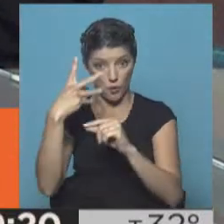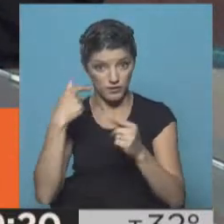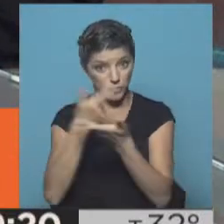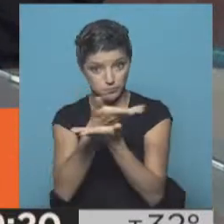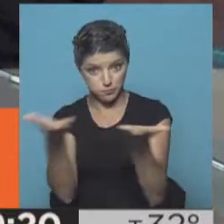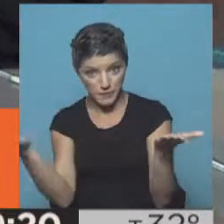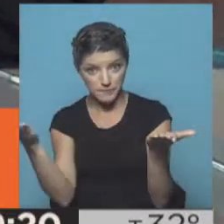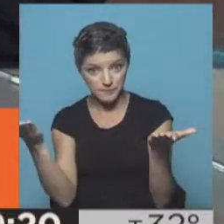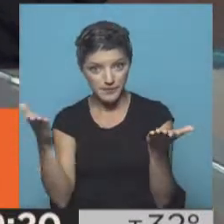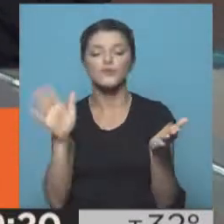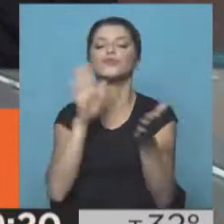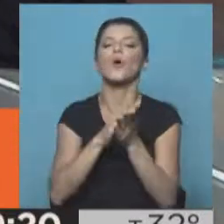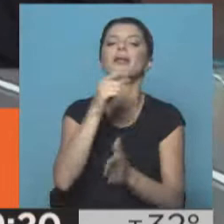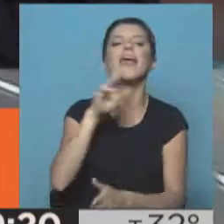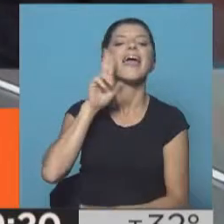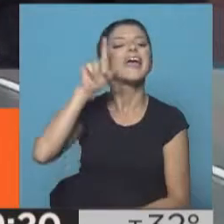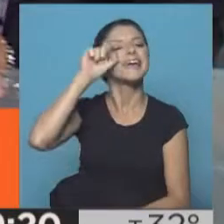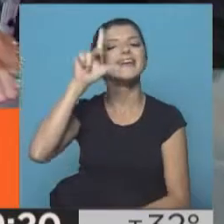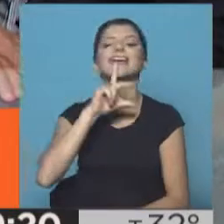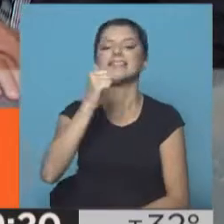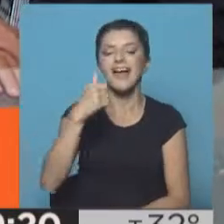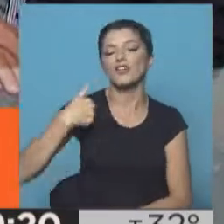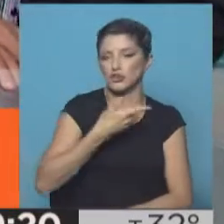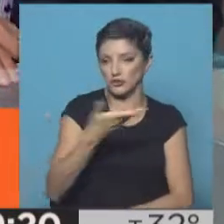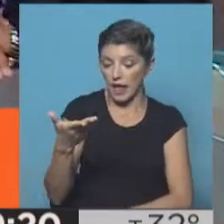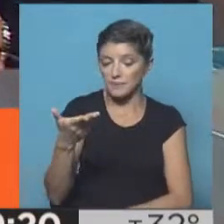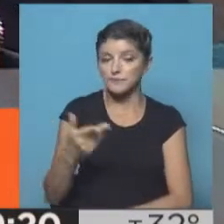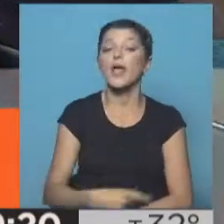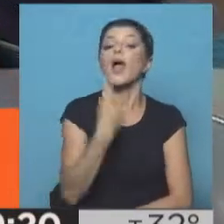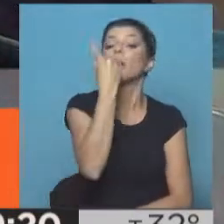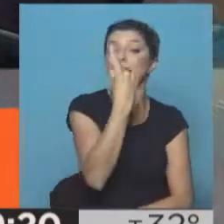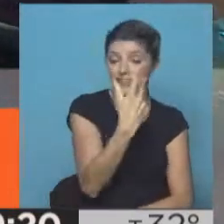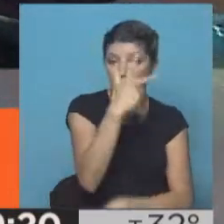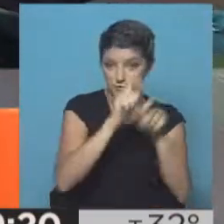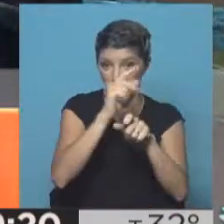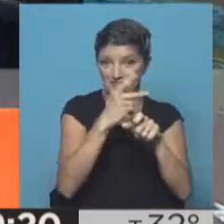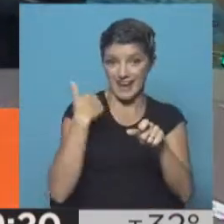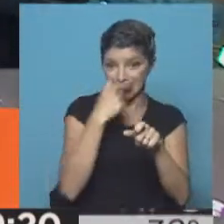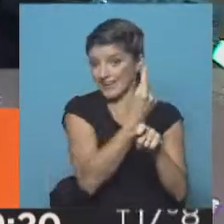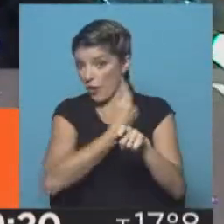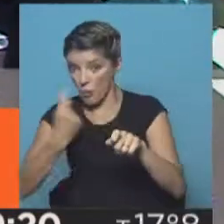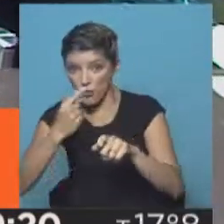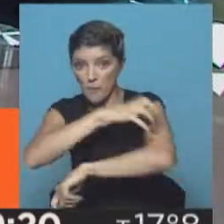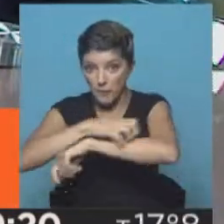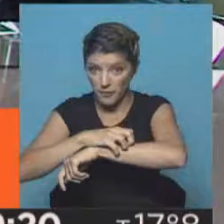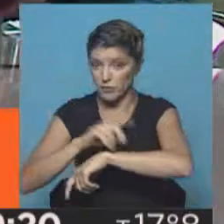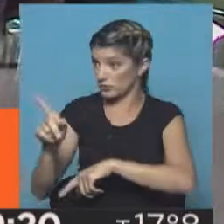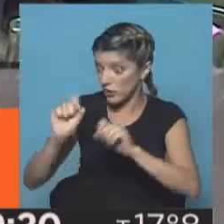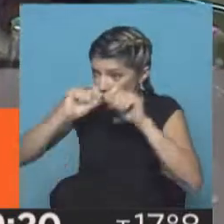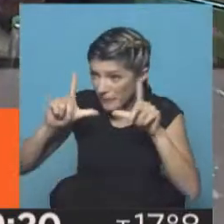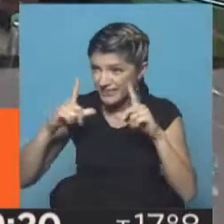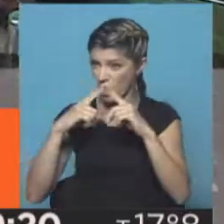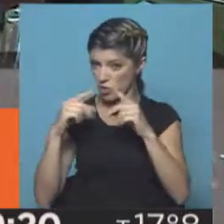la grieta social. Y por supuesto, el tema del día, 1 de cada 3 argentinos en la pobreza. Supongo que la cifra no lo sorprendió.